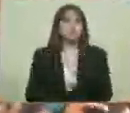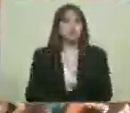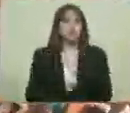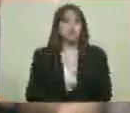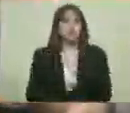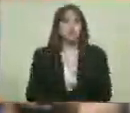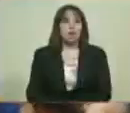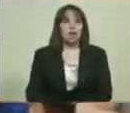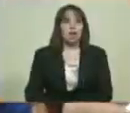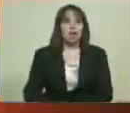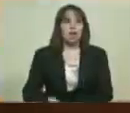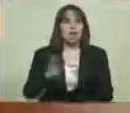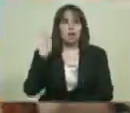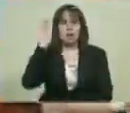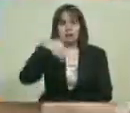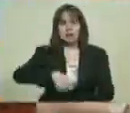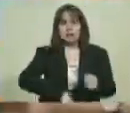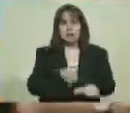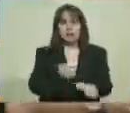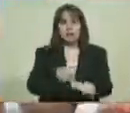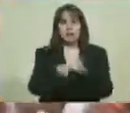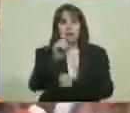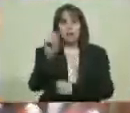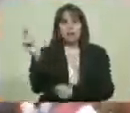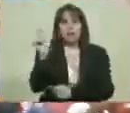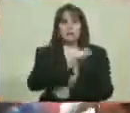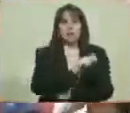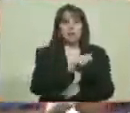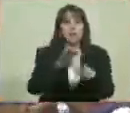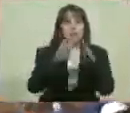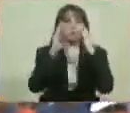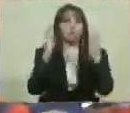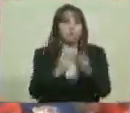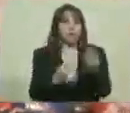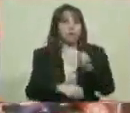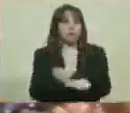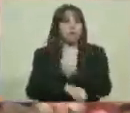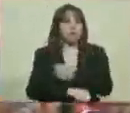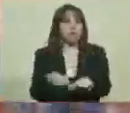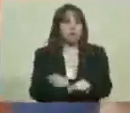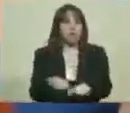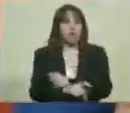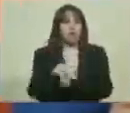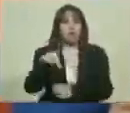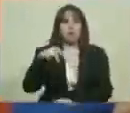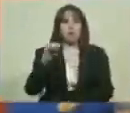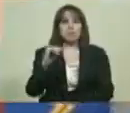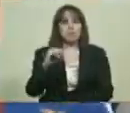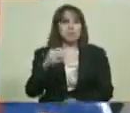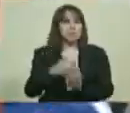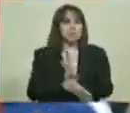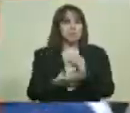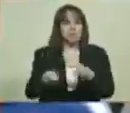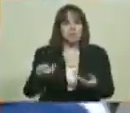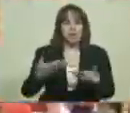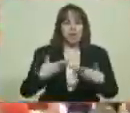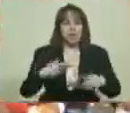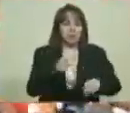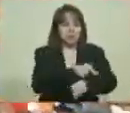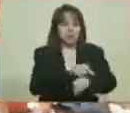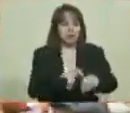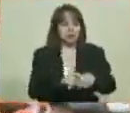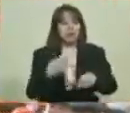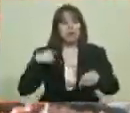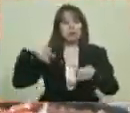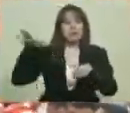Armando Maradona, pues, a un mes del Mundial de Fútbol. Tuvo el pibe con nosotros, me regaló un reloj, se me quedó en la